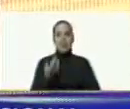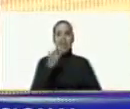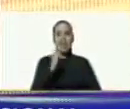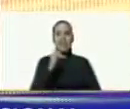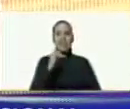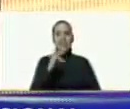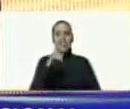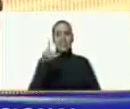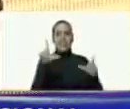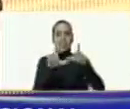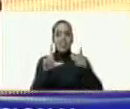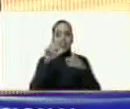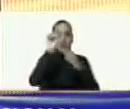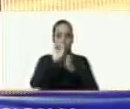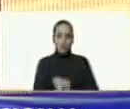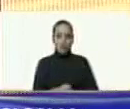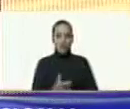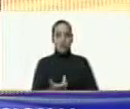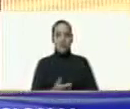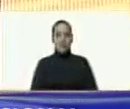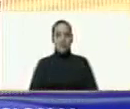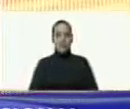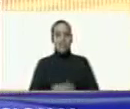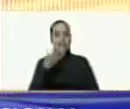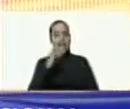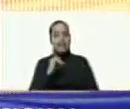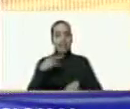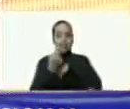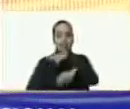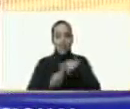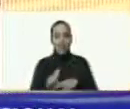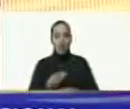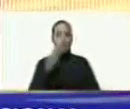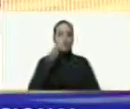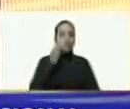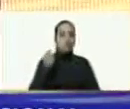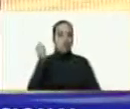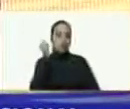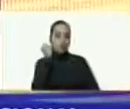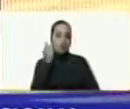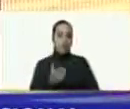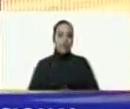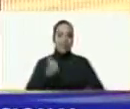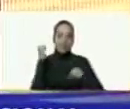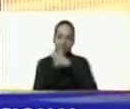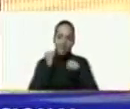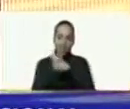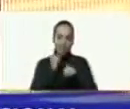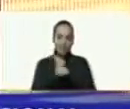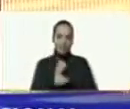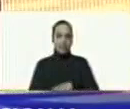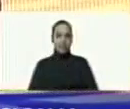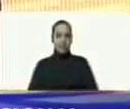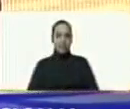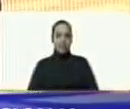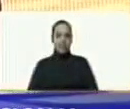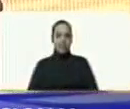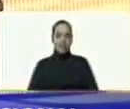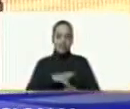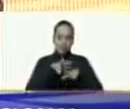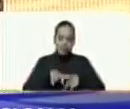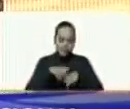enteramos de la rebeldía, de la juventud, de la mujer, del trabajador, del obrero,